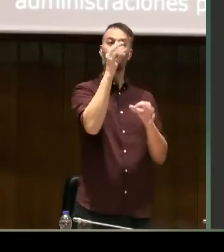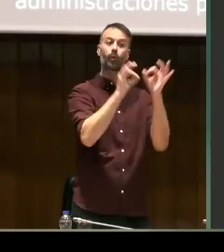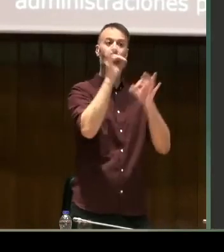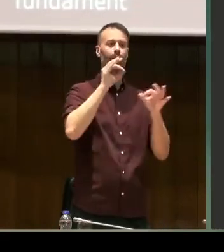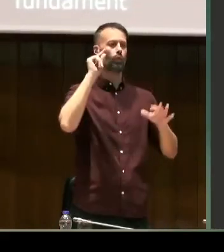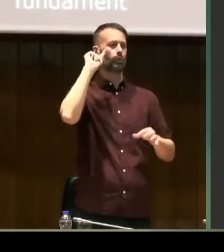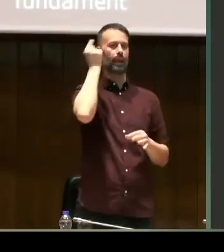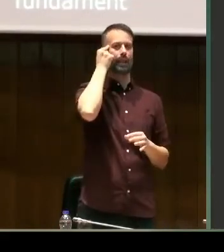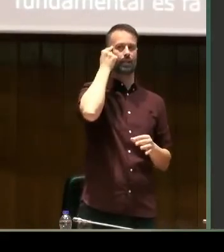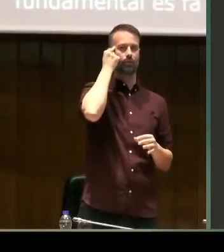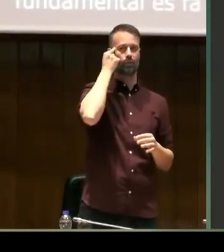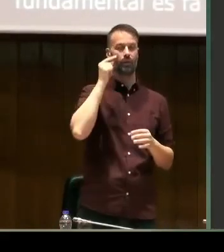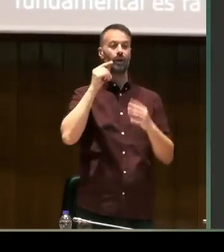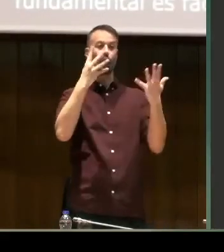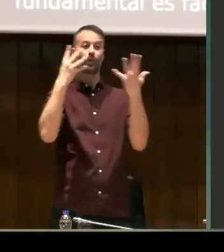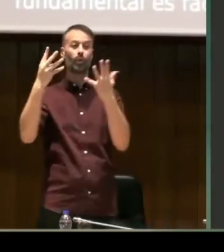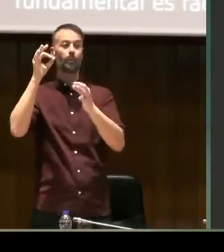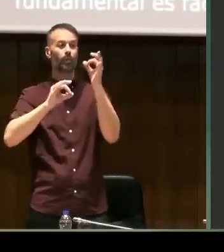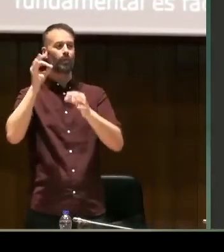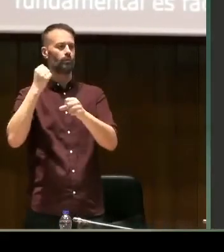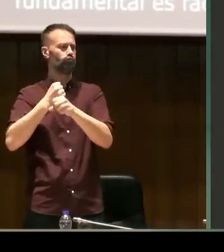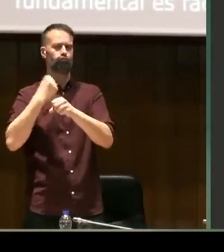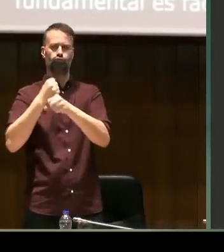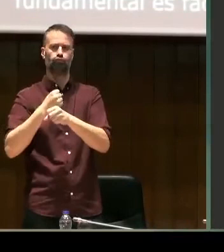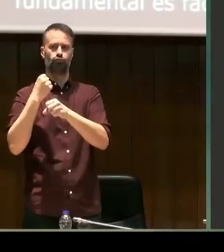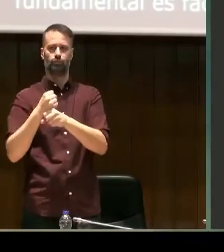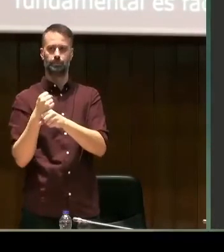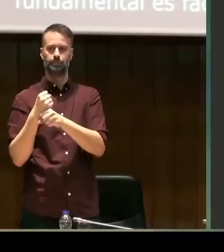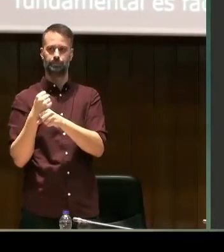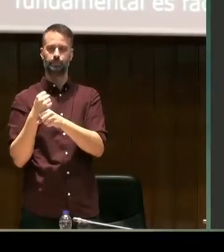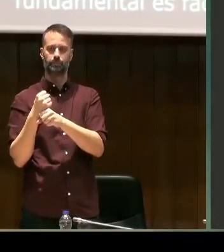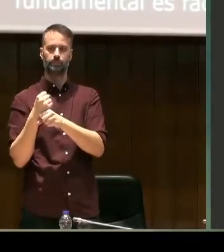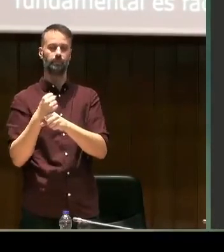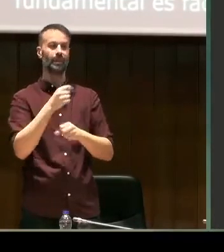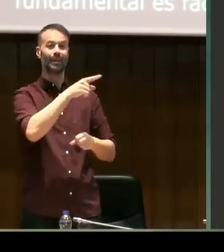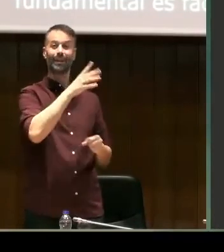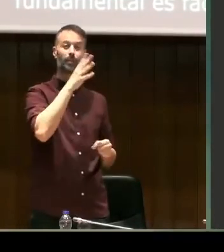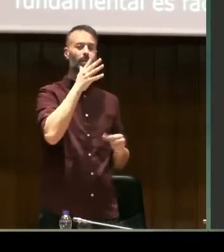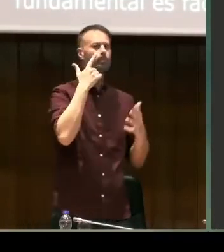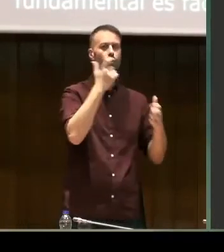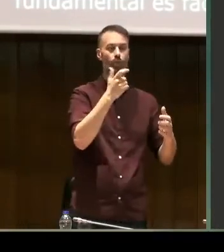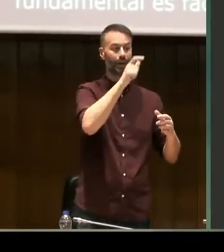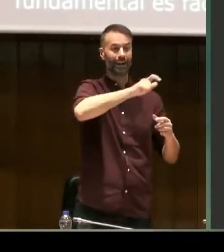los genios se componen de 1% de talento y 99% de trabajo.